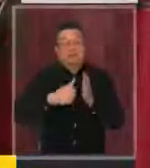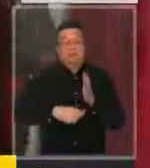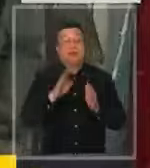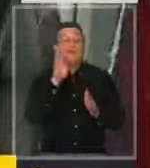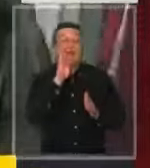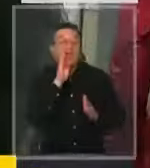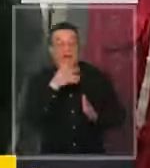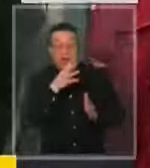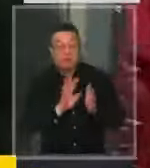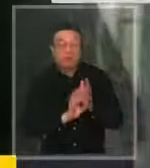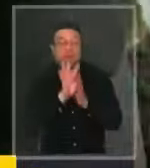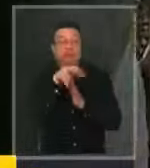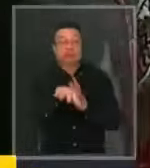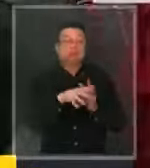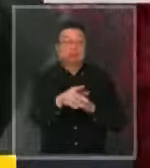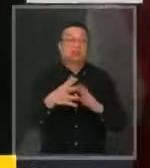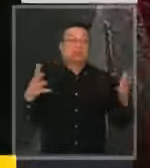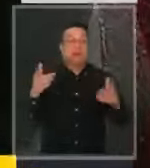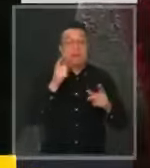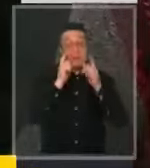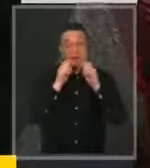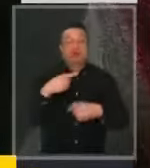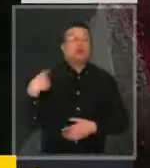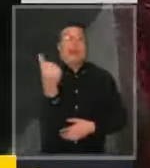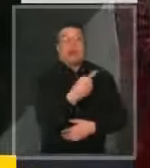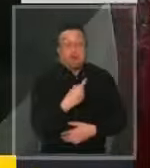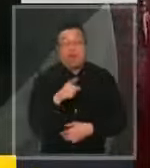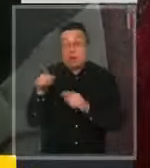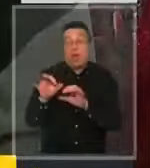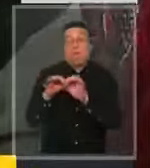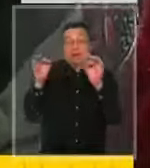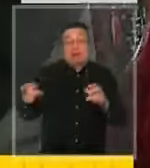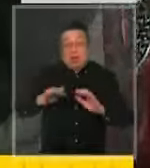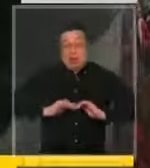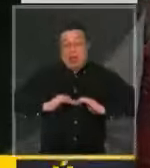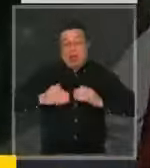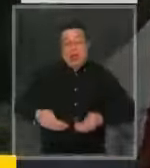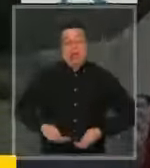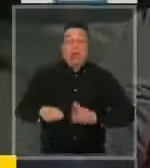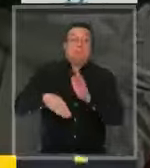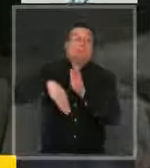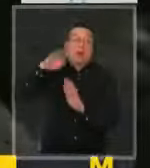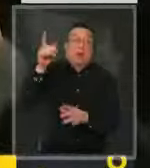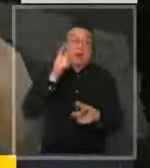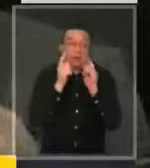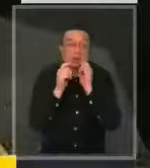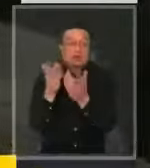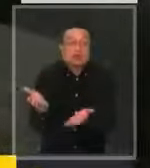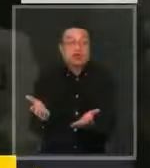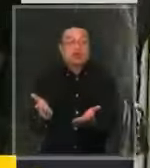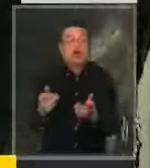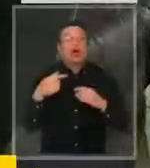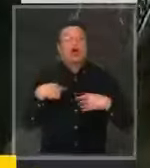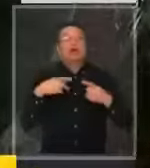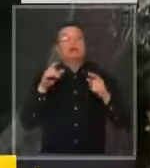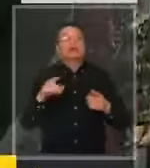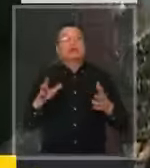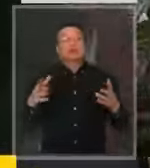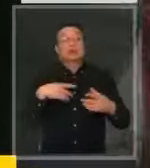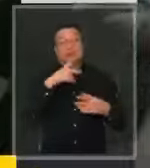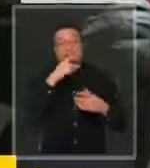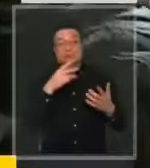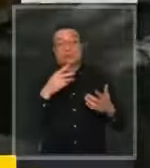un reto sanitario importante. Aparte, para ella. Para todo en realidad, no tan, bueno, ella está embarazada, pero para todo en realidad falta que solamente se vuelva, no